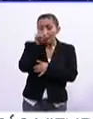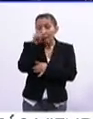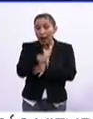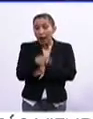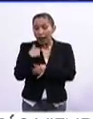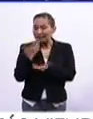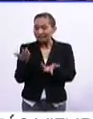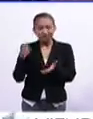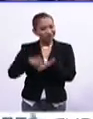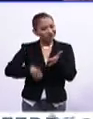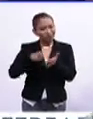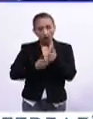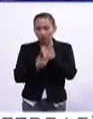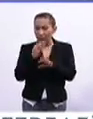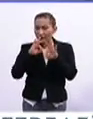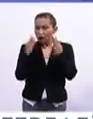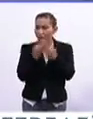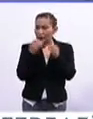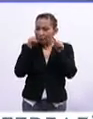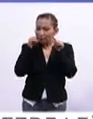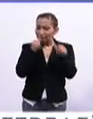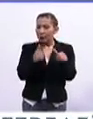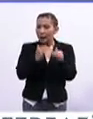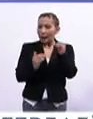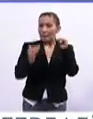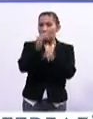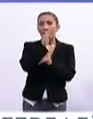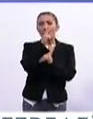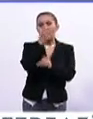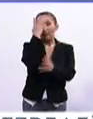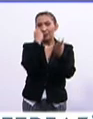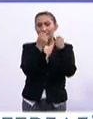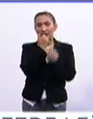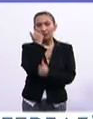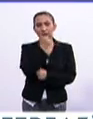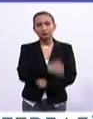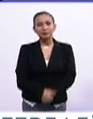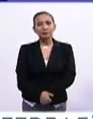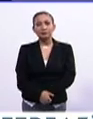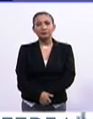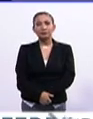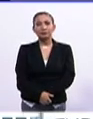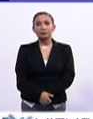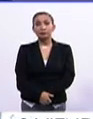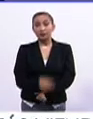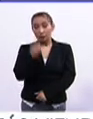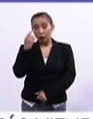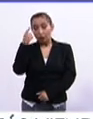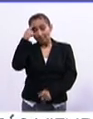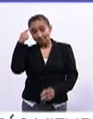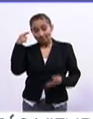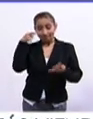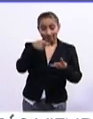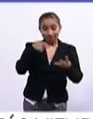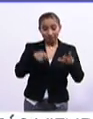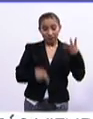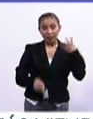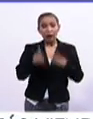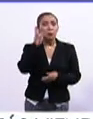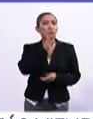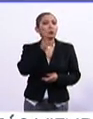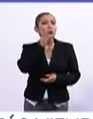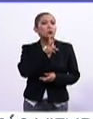se establezcan nuevas prácticas enfocadas a elevar el logro de los aprendizajes. Los propósitos de la prueba